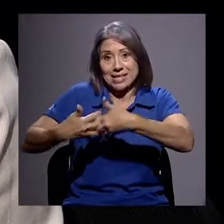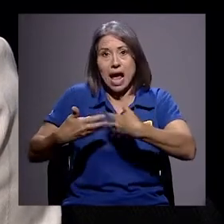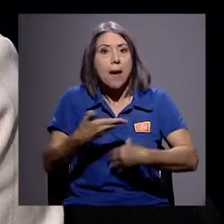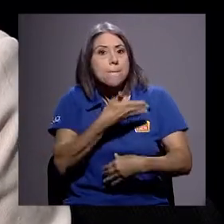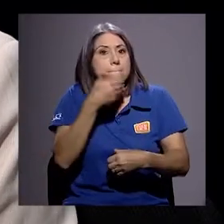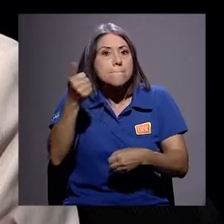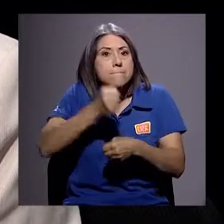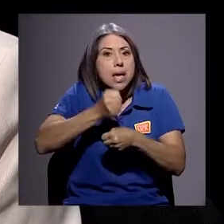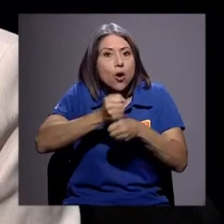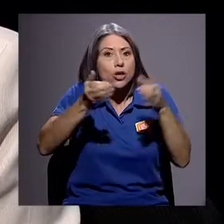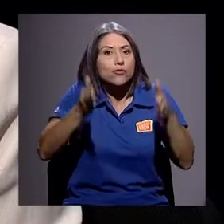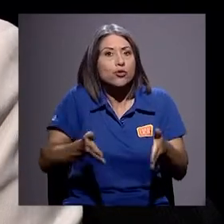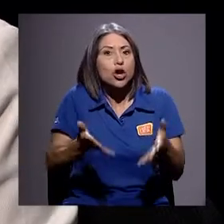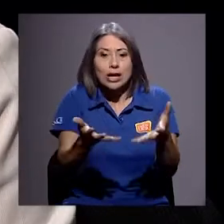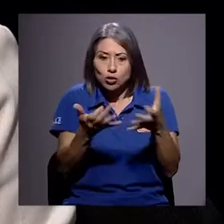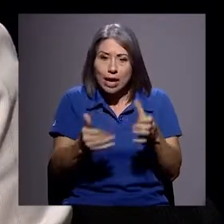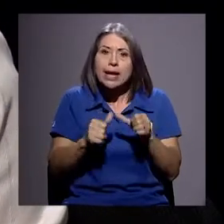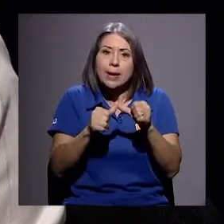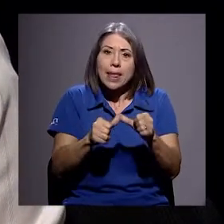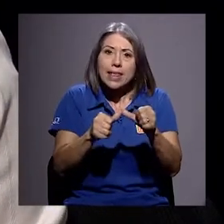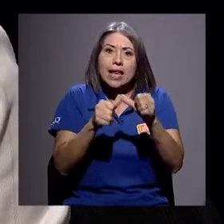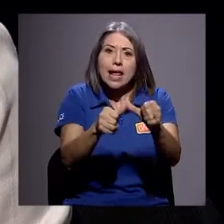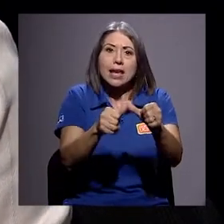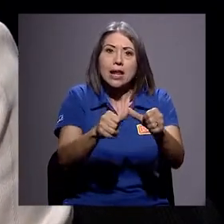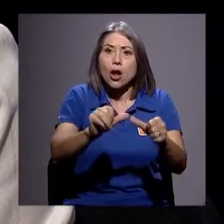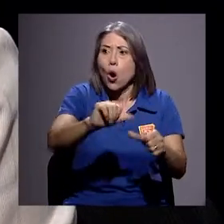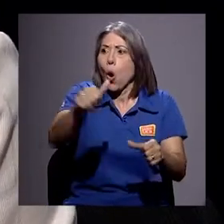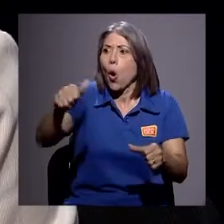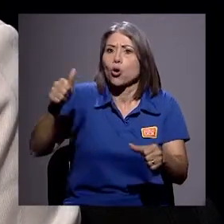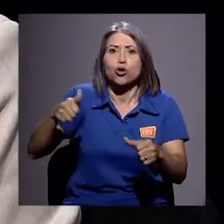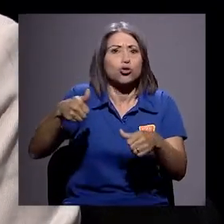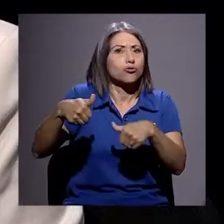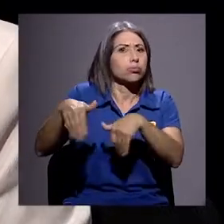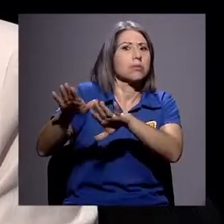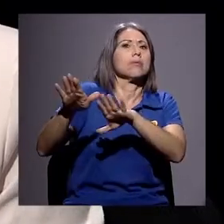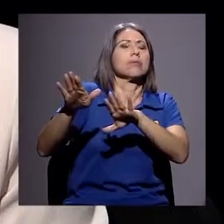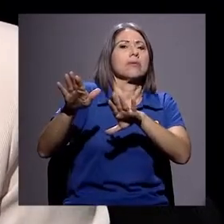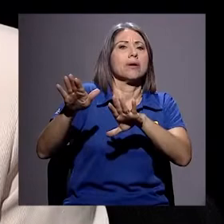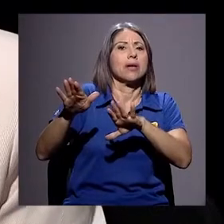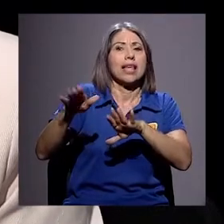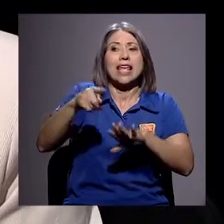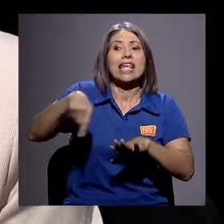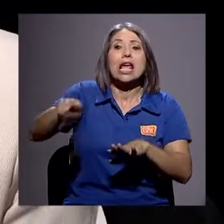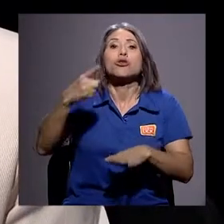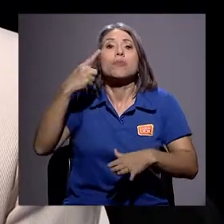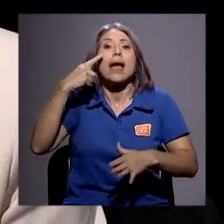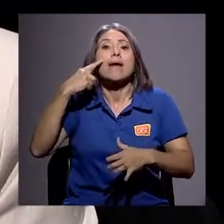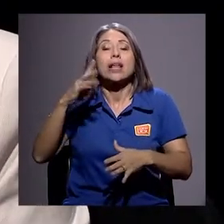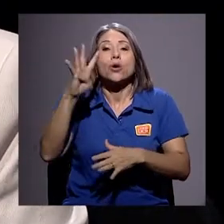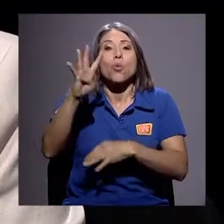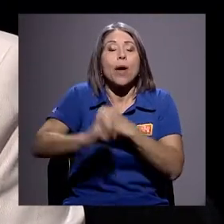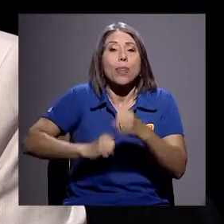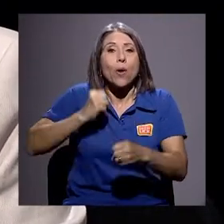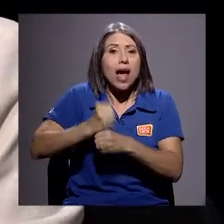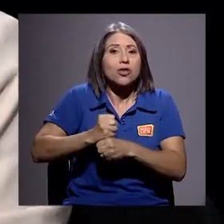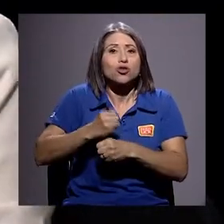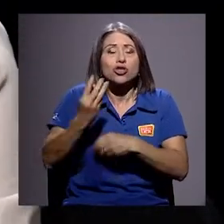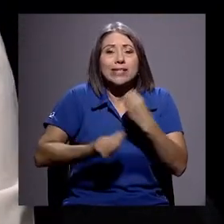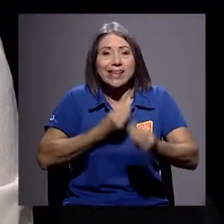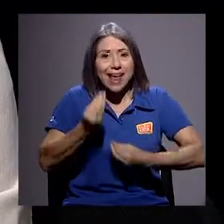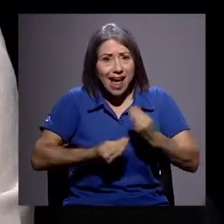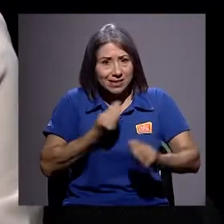mejores empleados a sus mejores ejecutivos los quiere mantener nosotros los votamos a todos y los mandamos a que vean a ver durante cuatro años